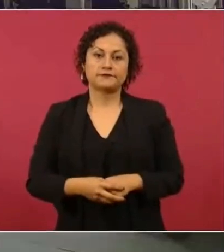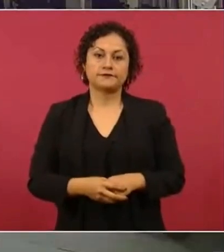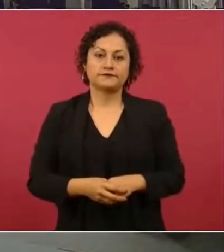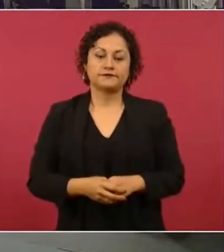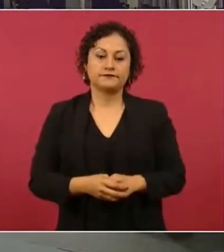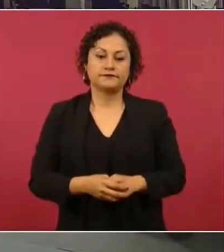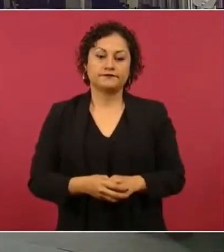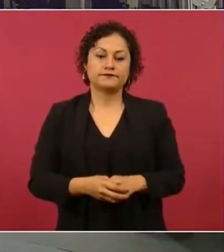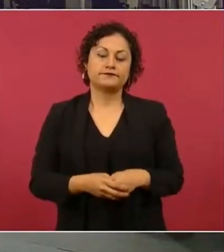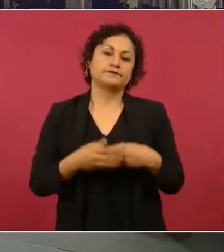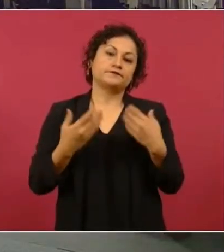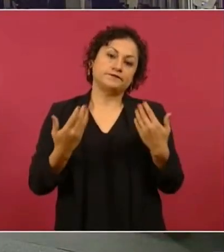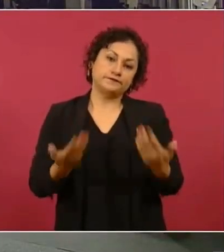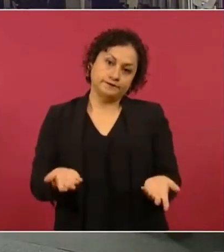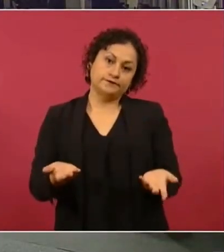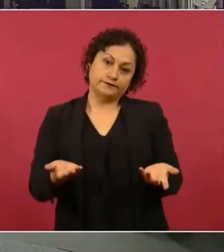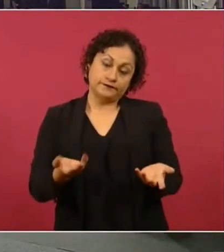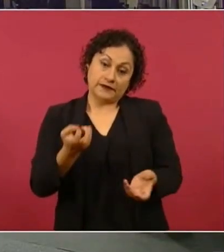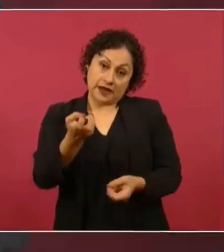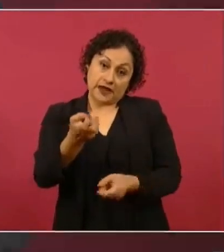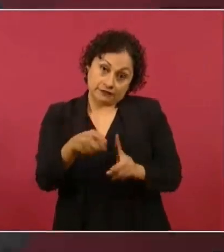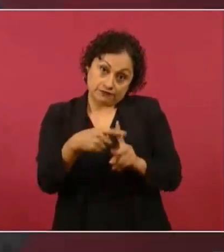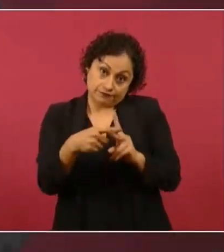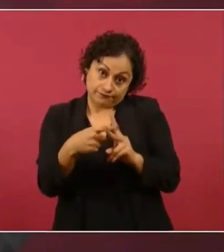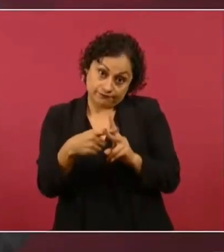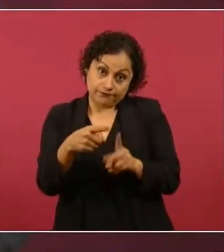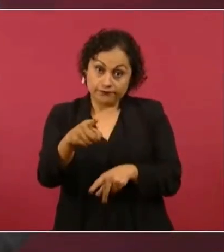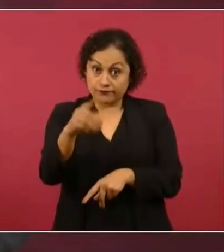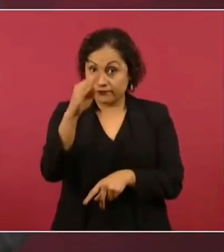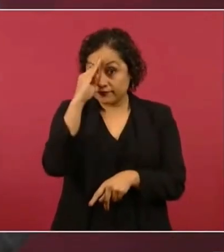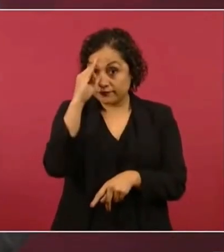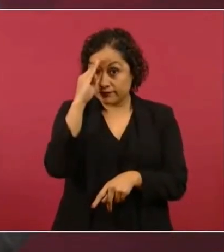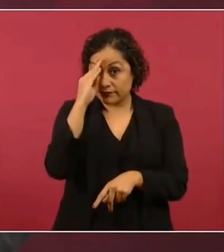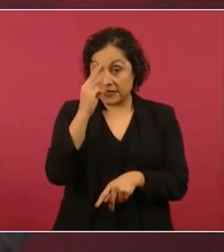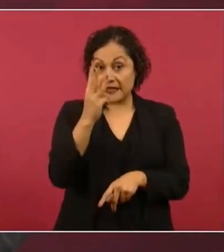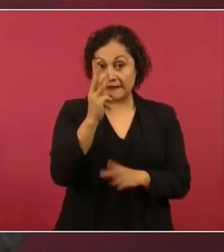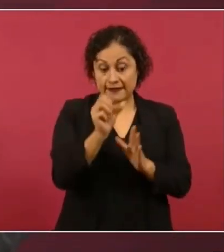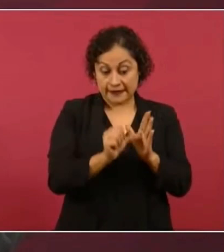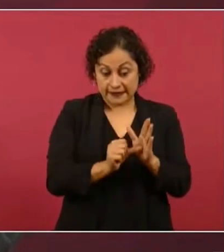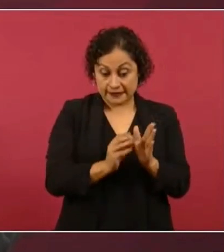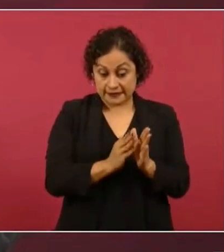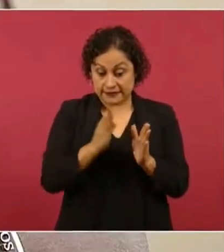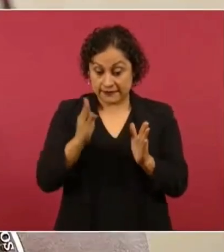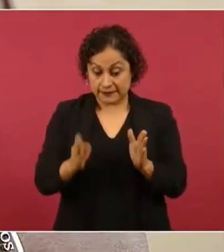Pues entonces hay que sacarles la cuenta, serían 3 meses en términos